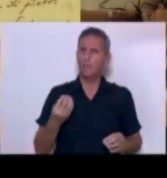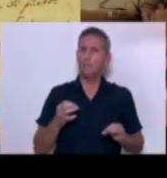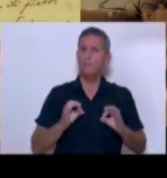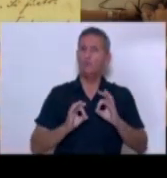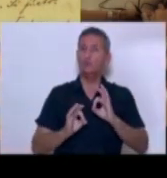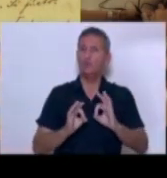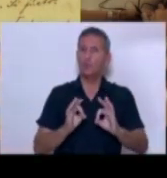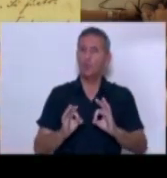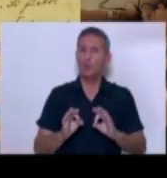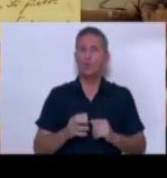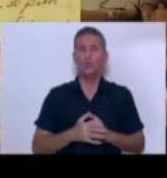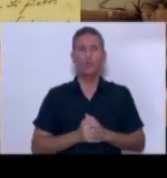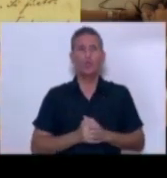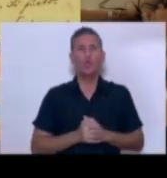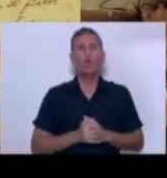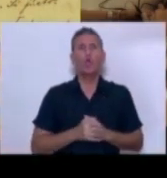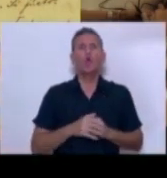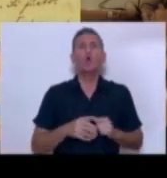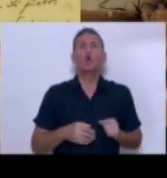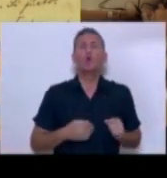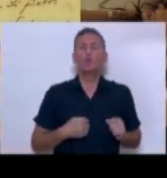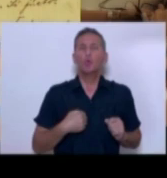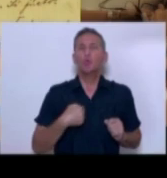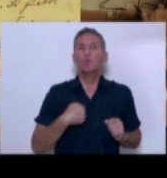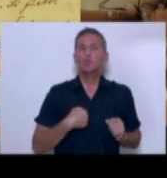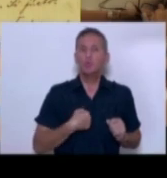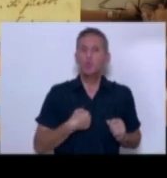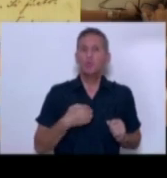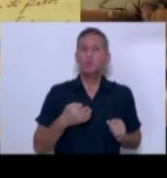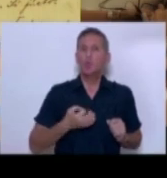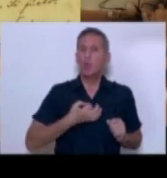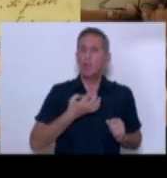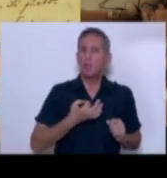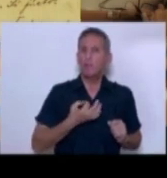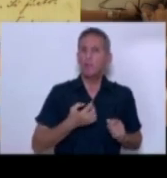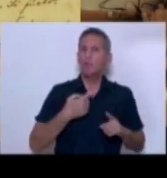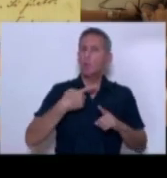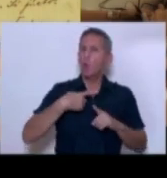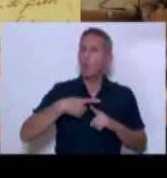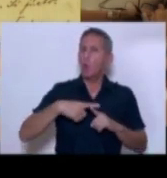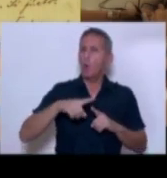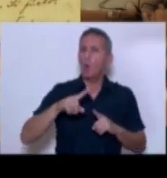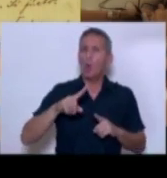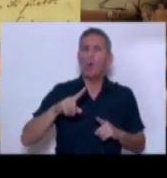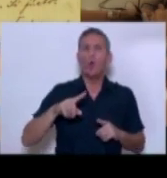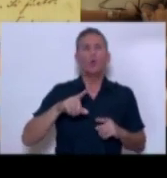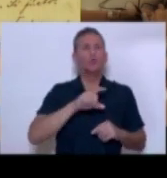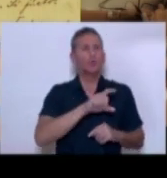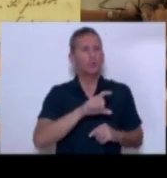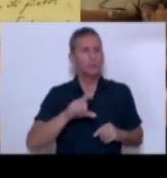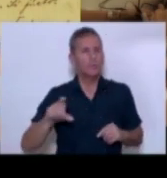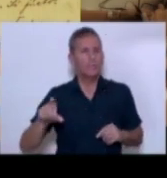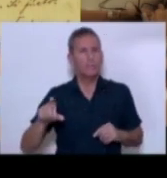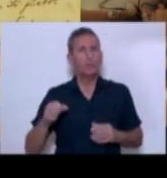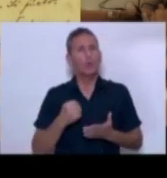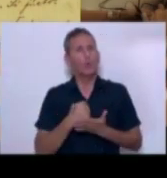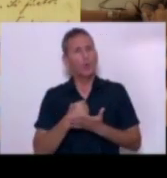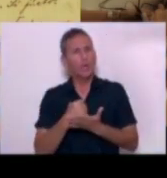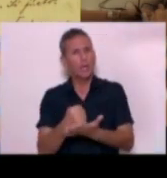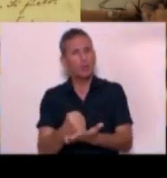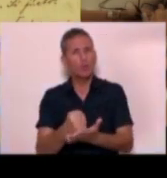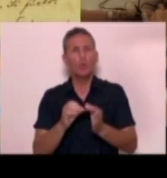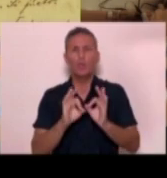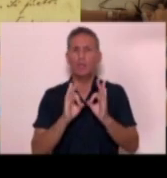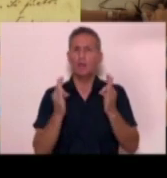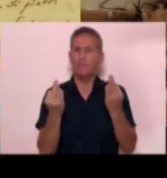un solo componente de esta materia. En este sentido, les voy a proponer que ejerciten otros tipos de textos, con la ayuda